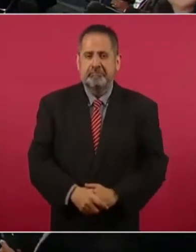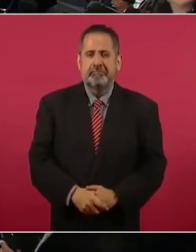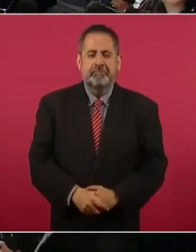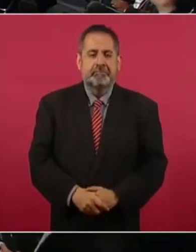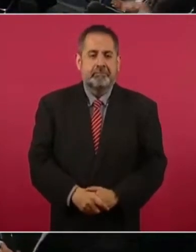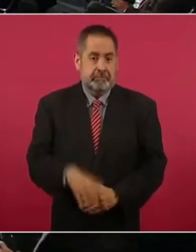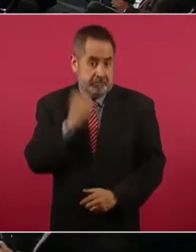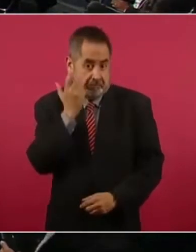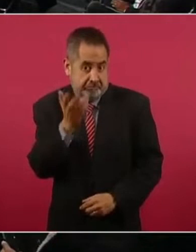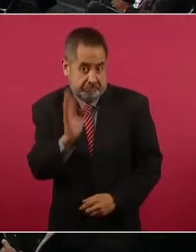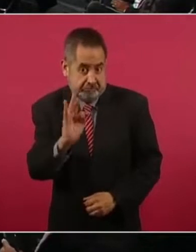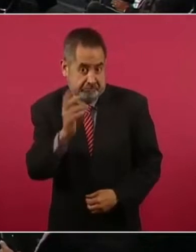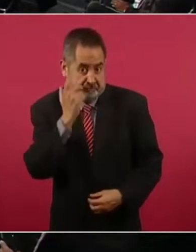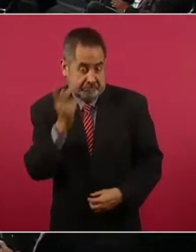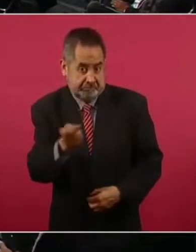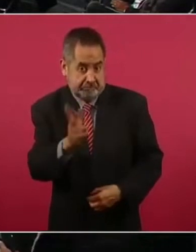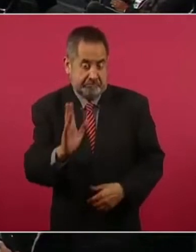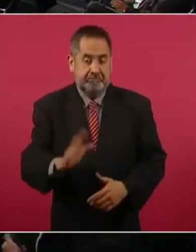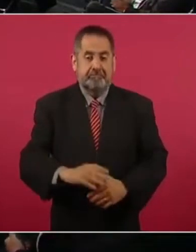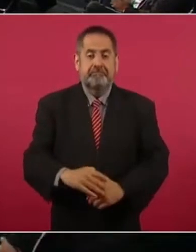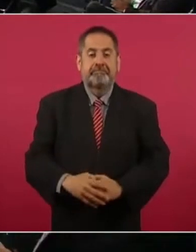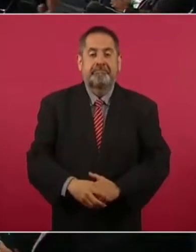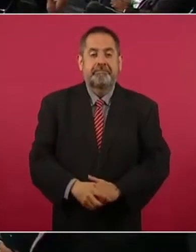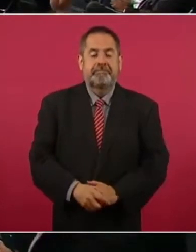Si quieren tomar la palabra.